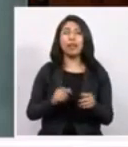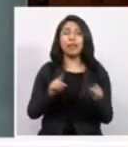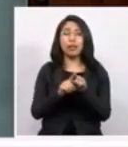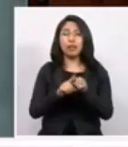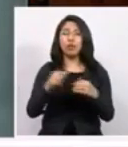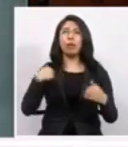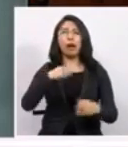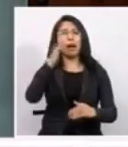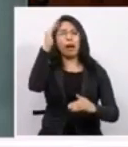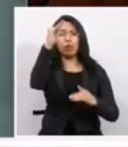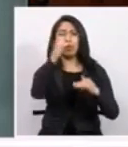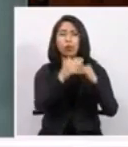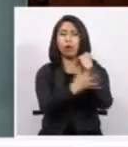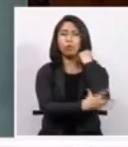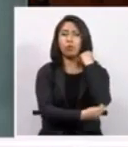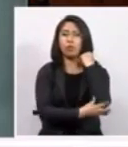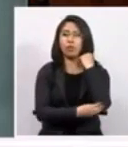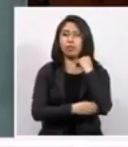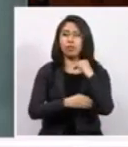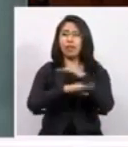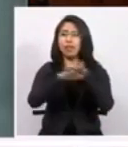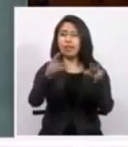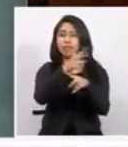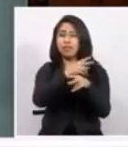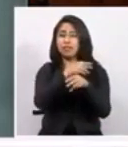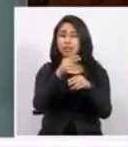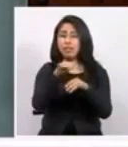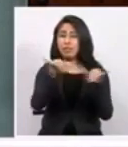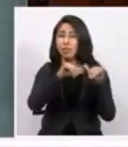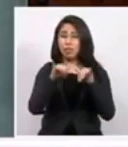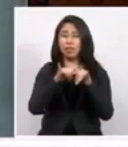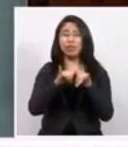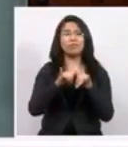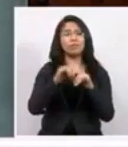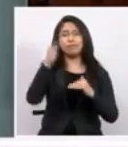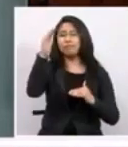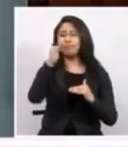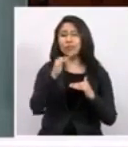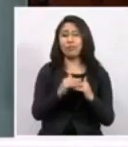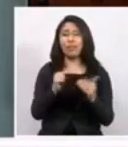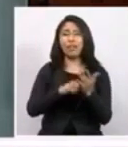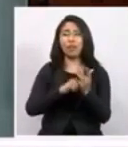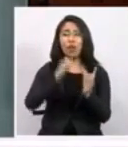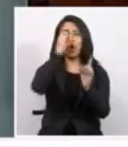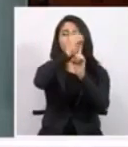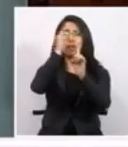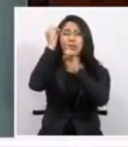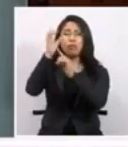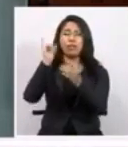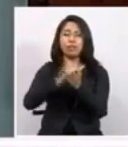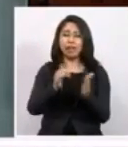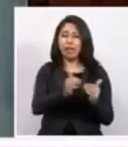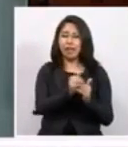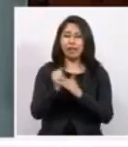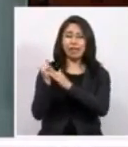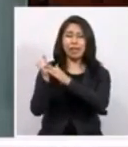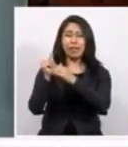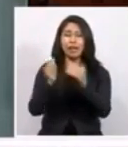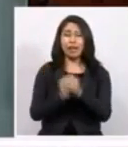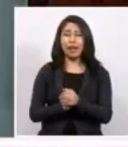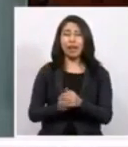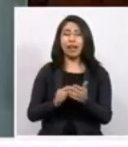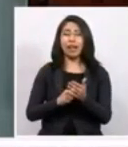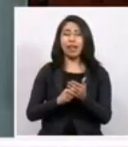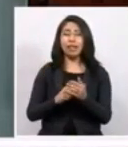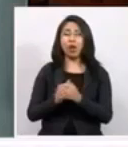la pobreza, así como las desigualdades económicas y sociales. Esos son los principios que guían nuestro modelo económico, social,